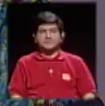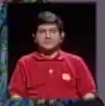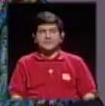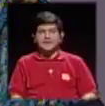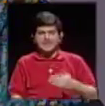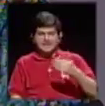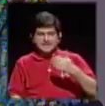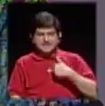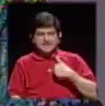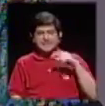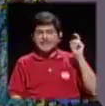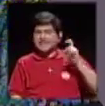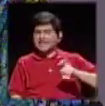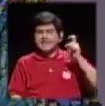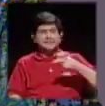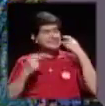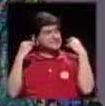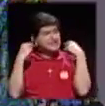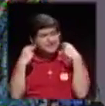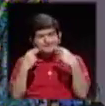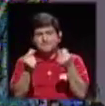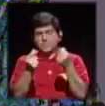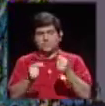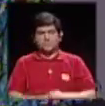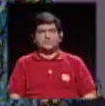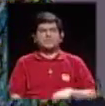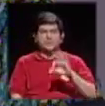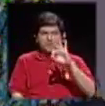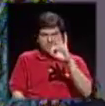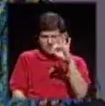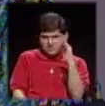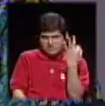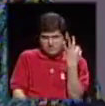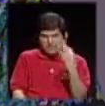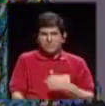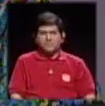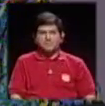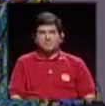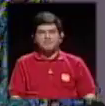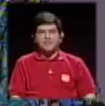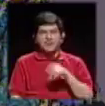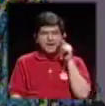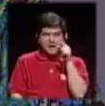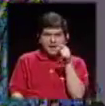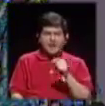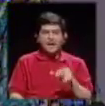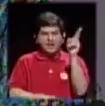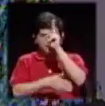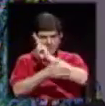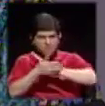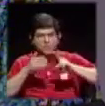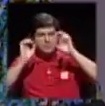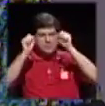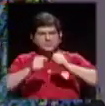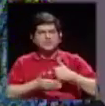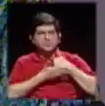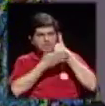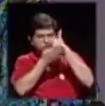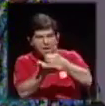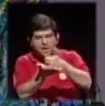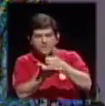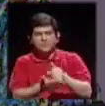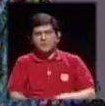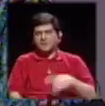hay una urgente necesidad, ¿verdad?, de cómo la academia puede aportar